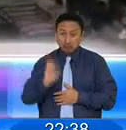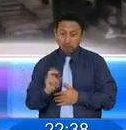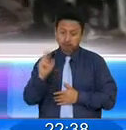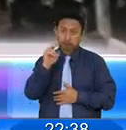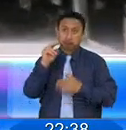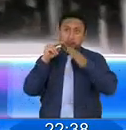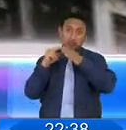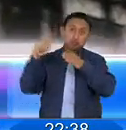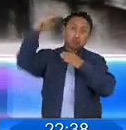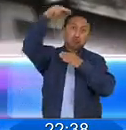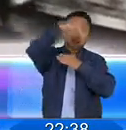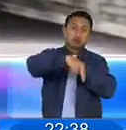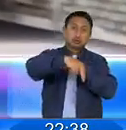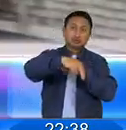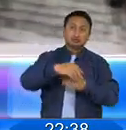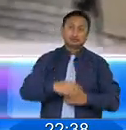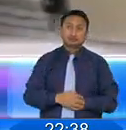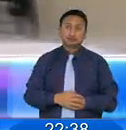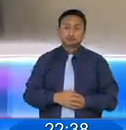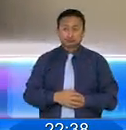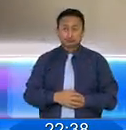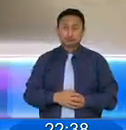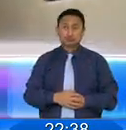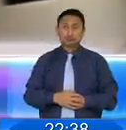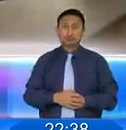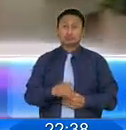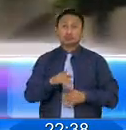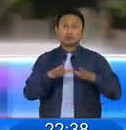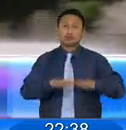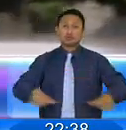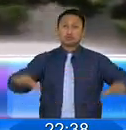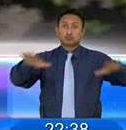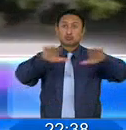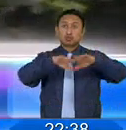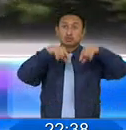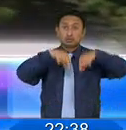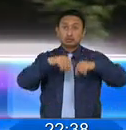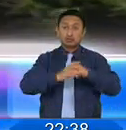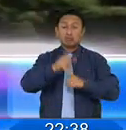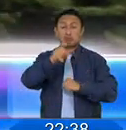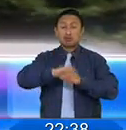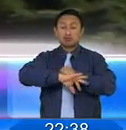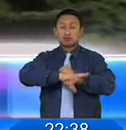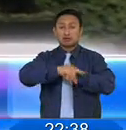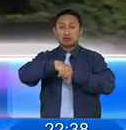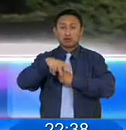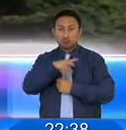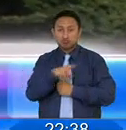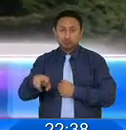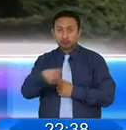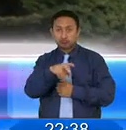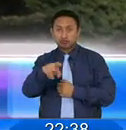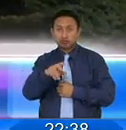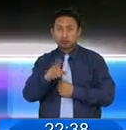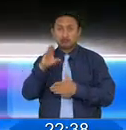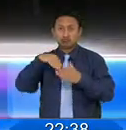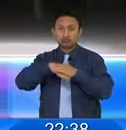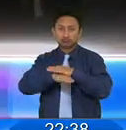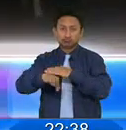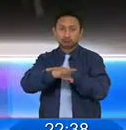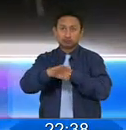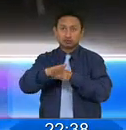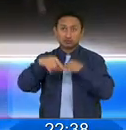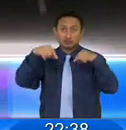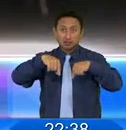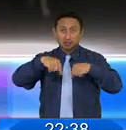tirado. Acá hay como un baldío completo en el cual los ladrones, las culebras, se mete y aquí